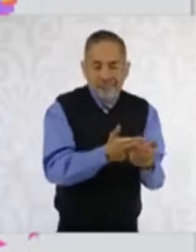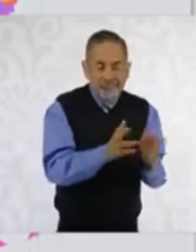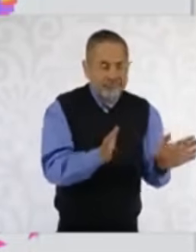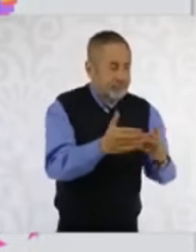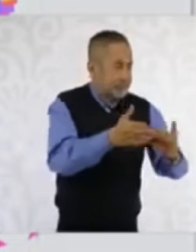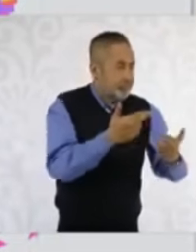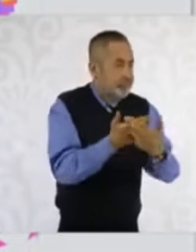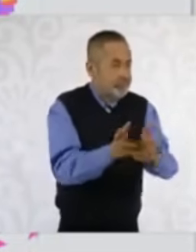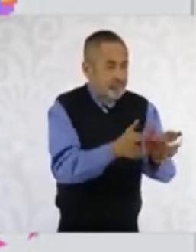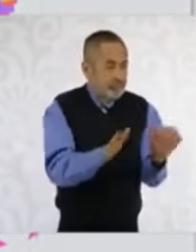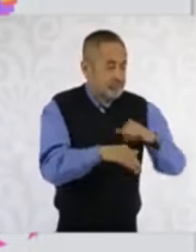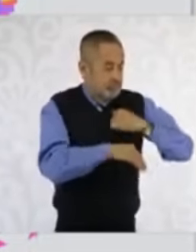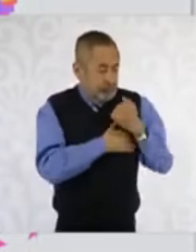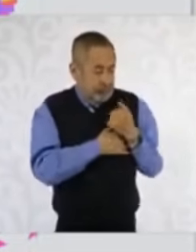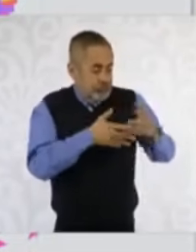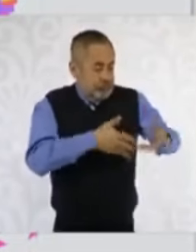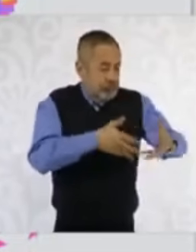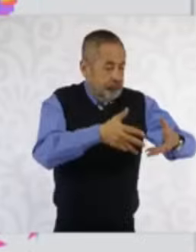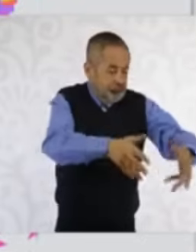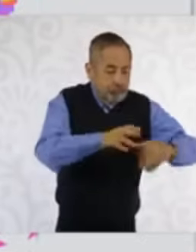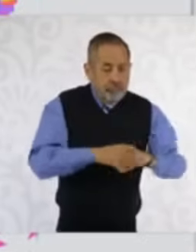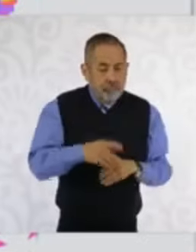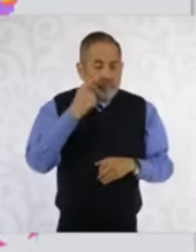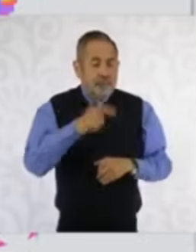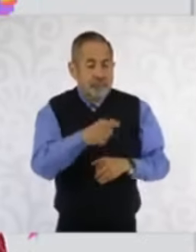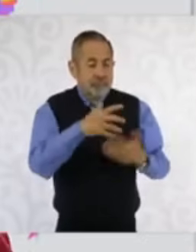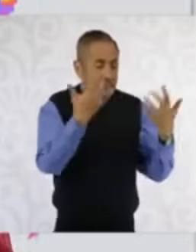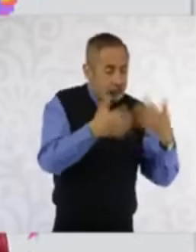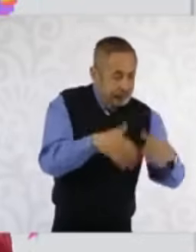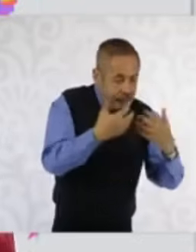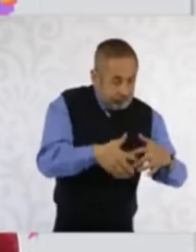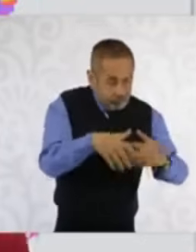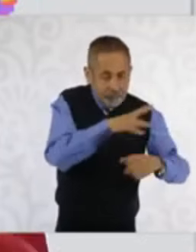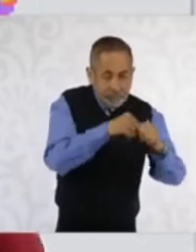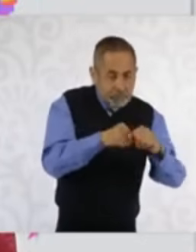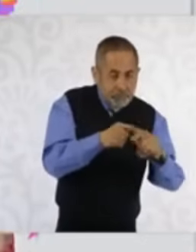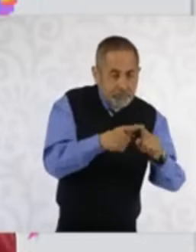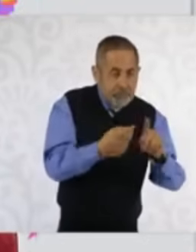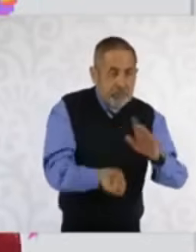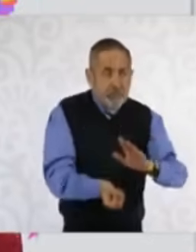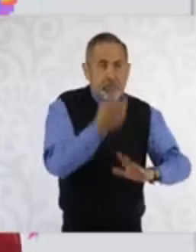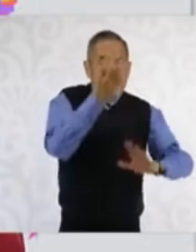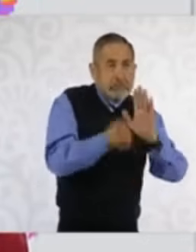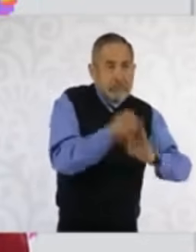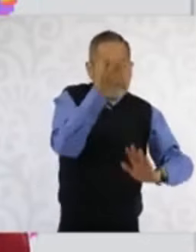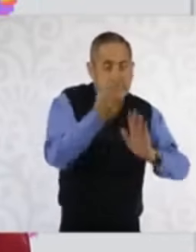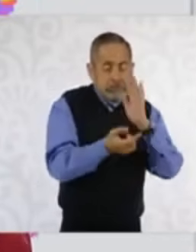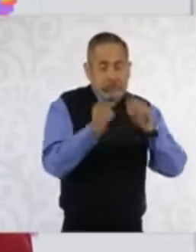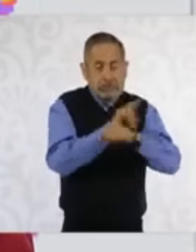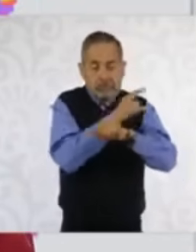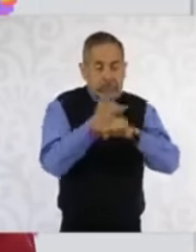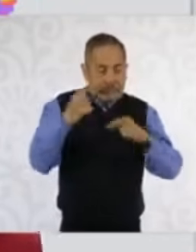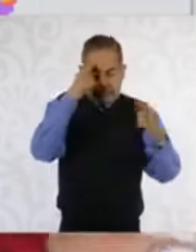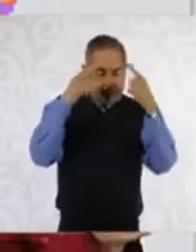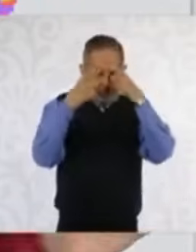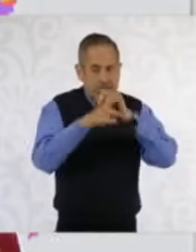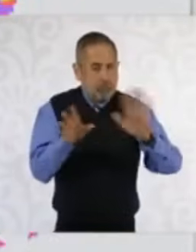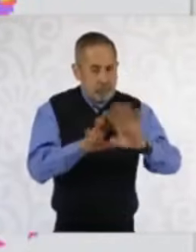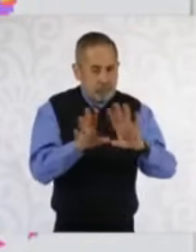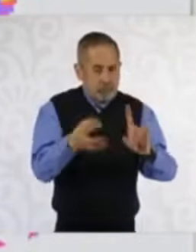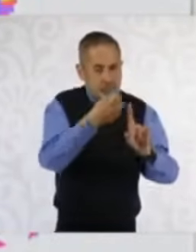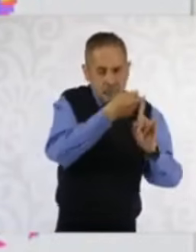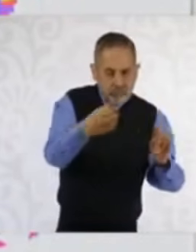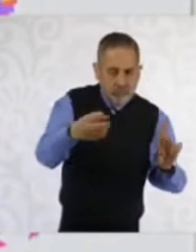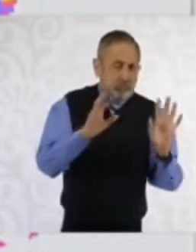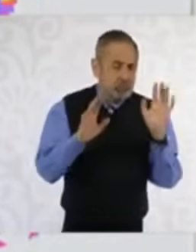pueden ser buenas noticias. Es importante mencionar que para tener acceso al Fondo de Pensiones para el Bienestar, se debe tener mínimo 65